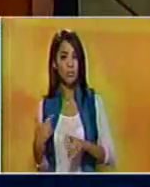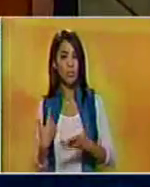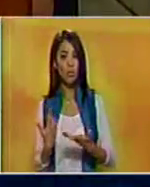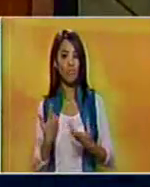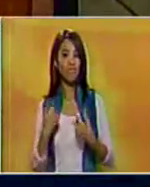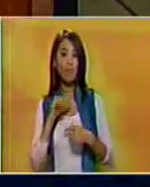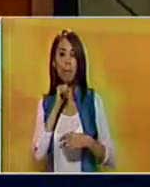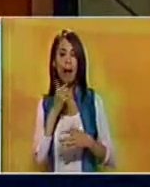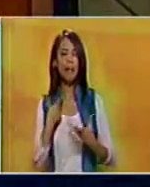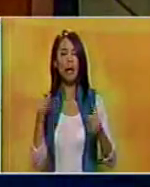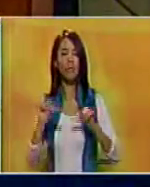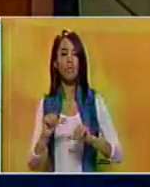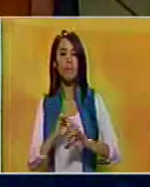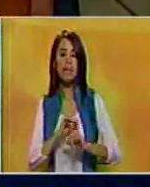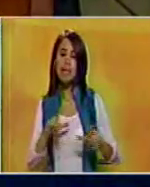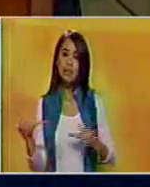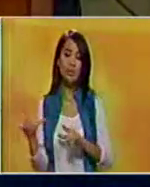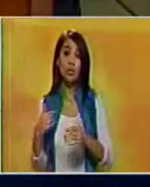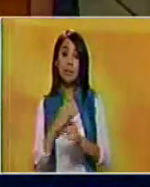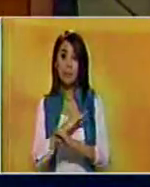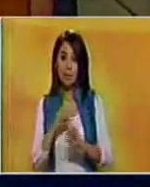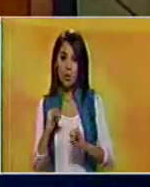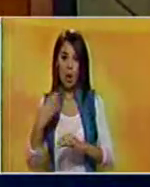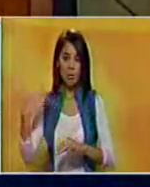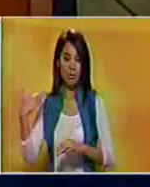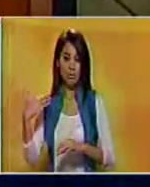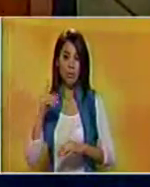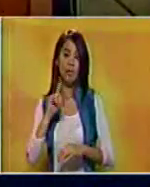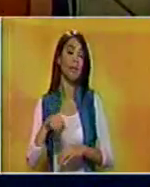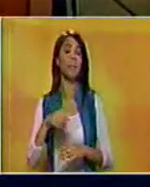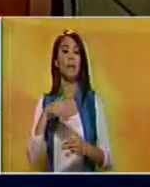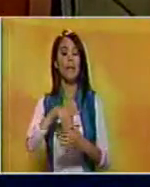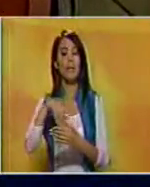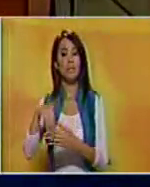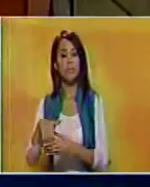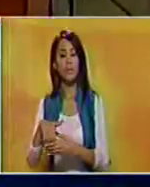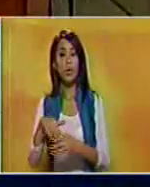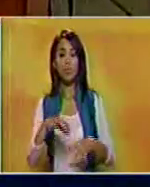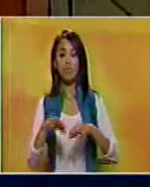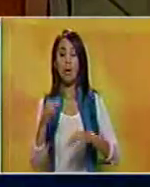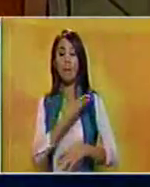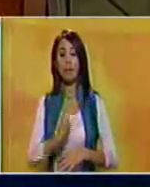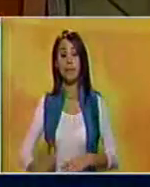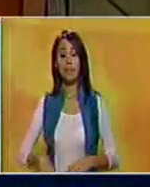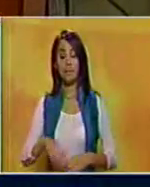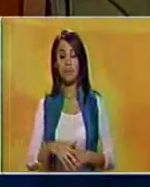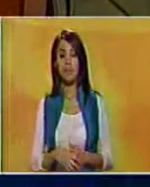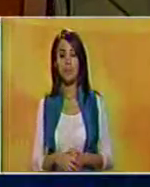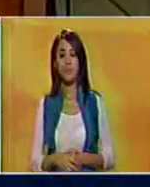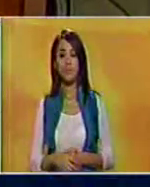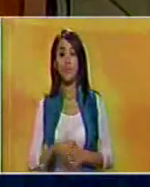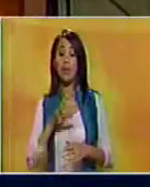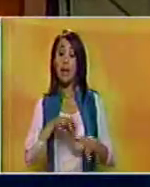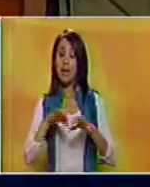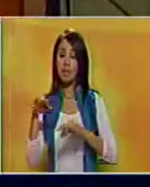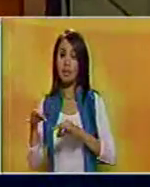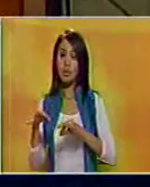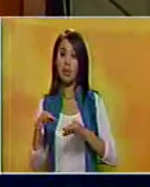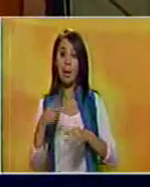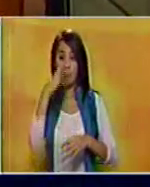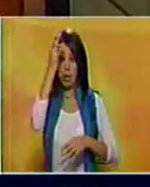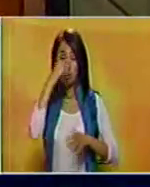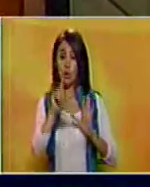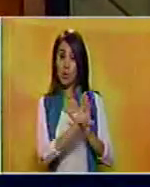vencidos. Recuerdo y repito, serían elecciones del presidente de la República, elecciones para consejos